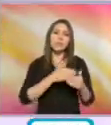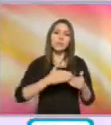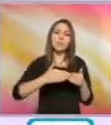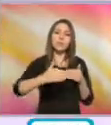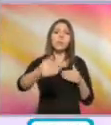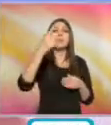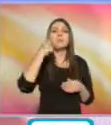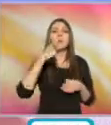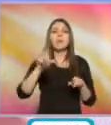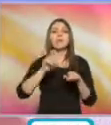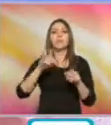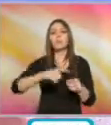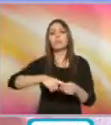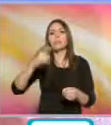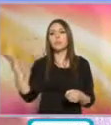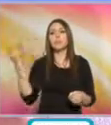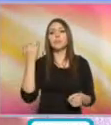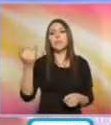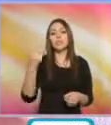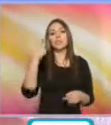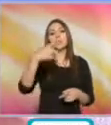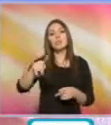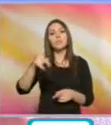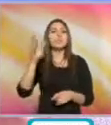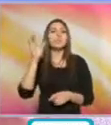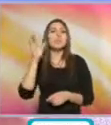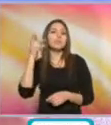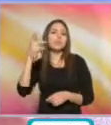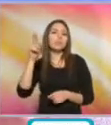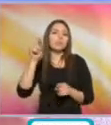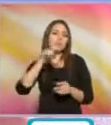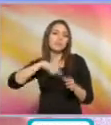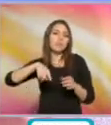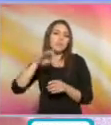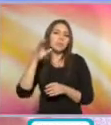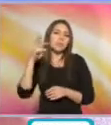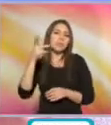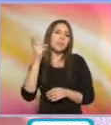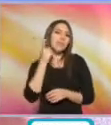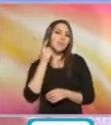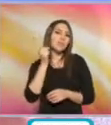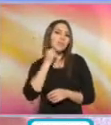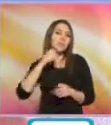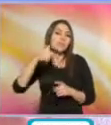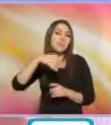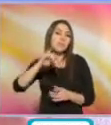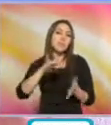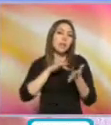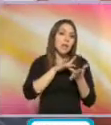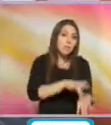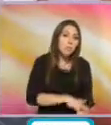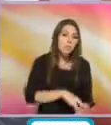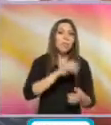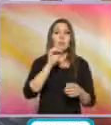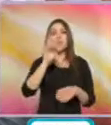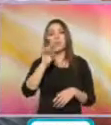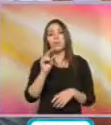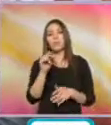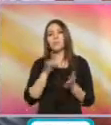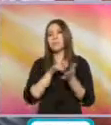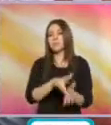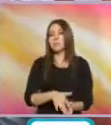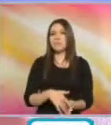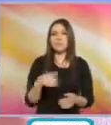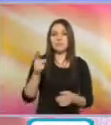si lo apoya también el Congreso, que eso ha Sí. sido parte del por lo que Trump no ha podido llegar a lo que ha llegado, o a lo que promete llegar. Exacto.